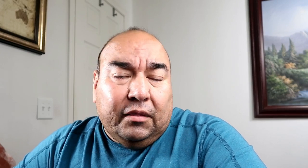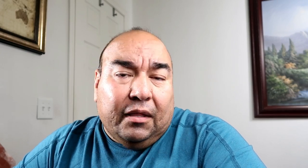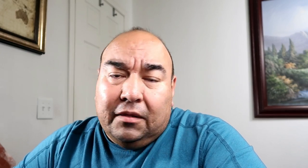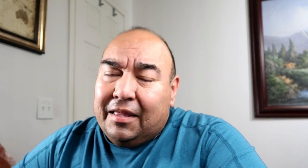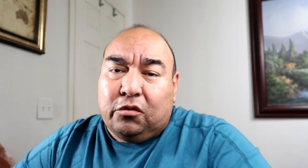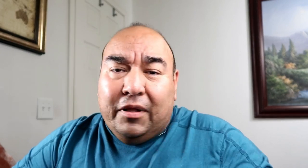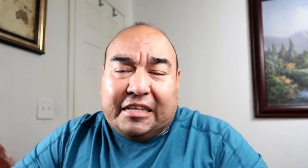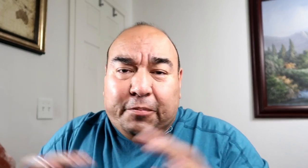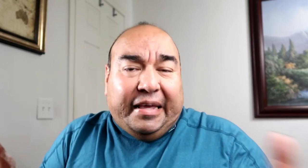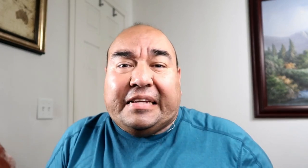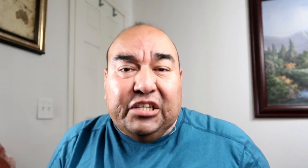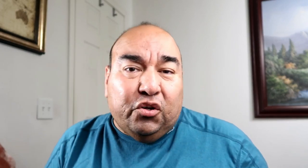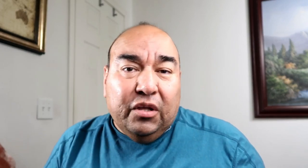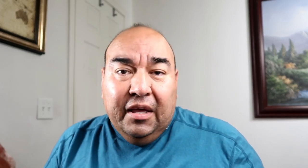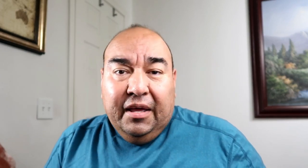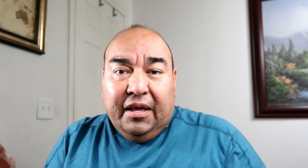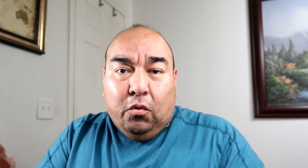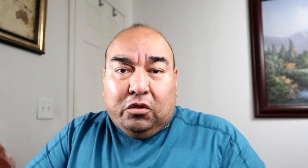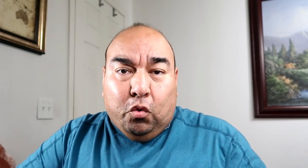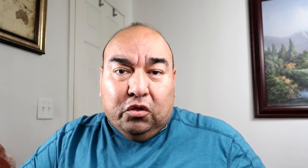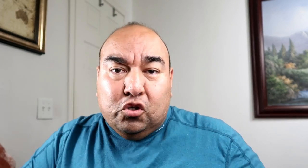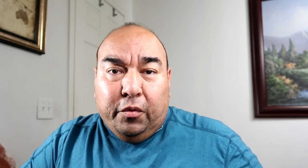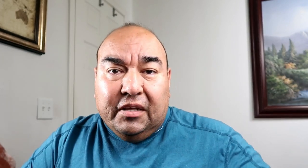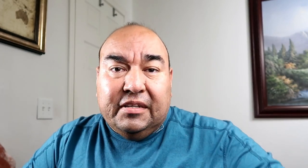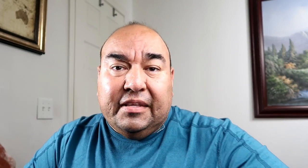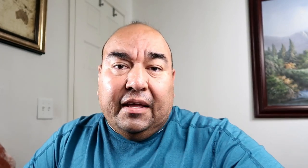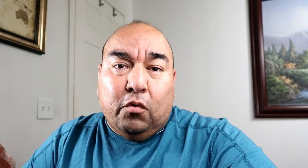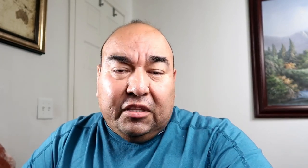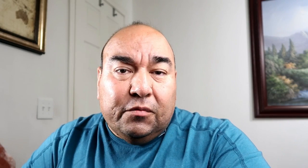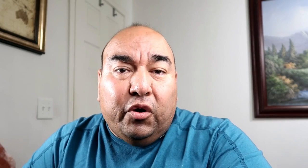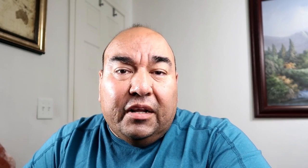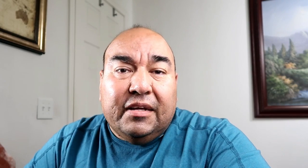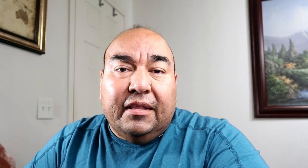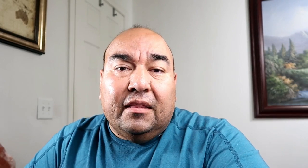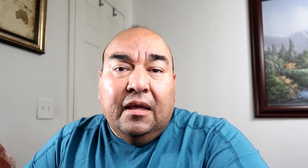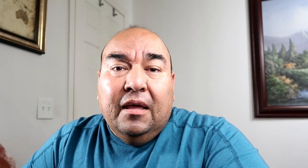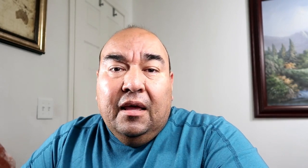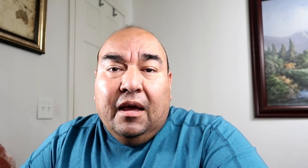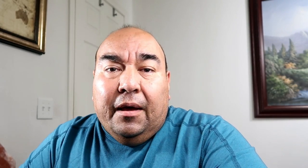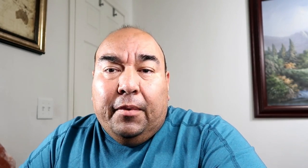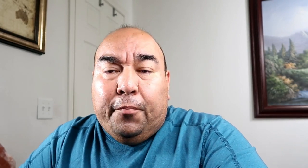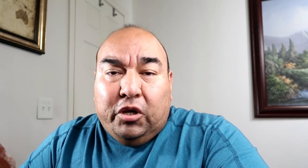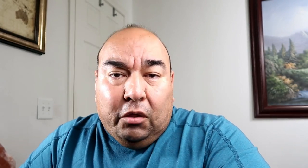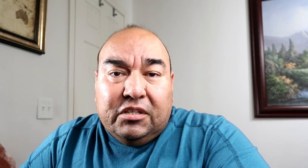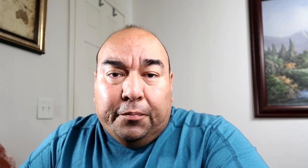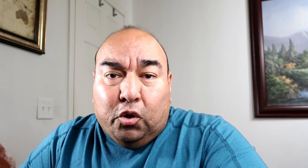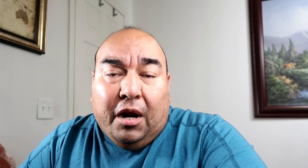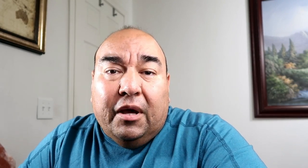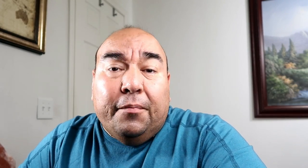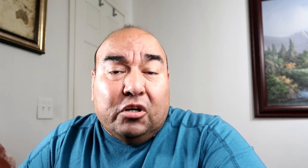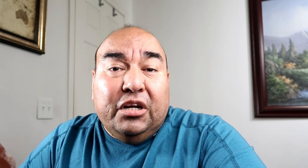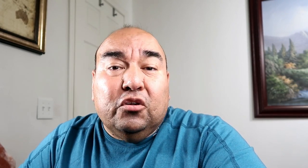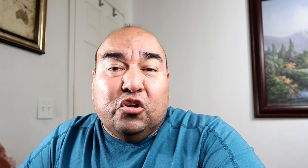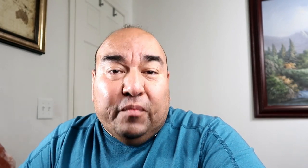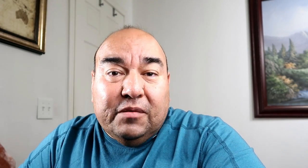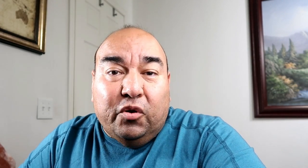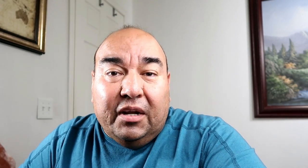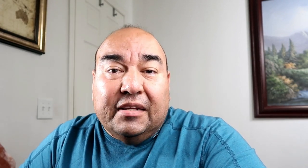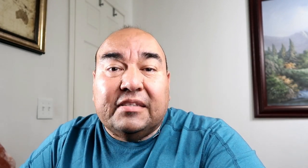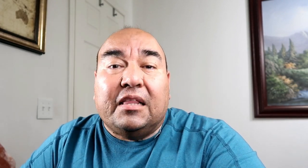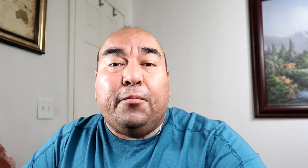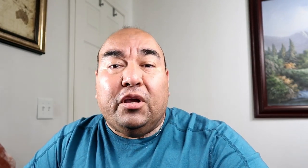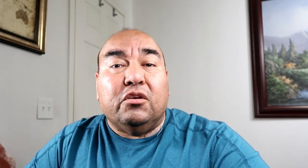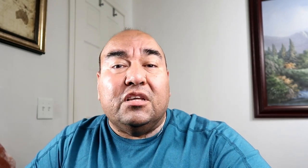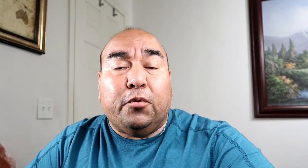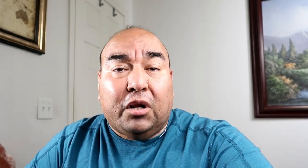está dada toda la explicación en cuanto a cuántos jóvenes están, cuántas mujeres han apoyado este programa, que por cierto son más